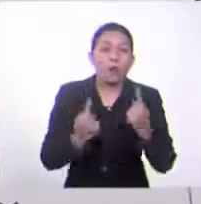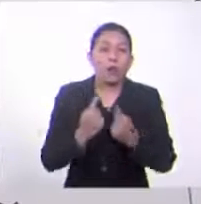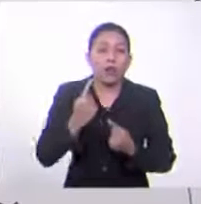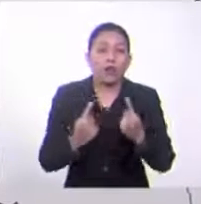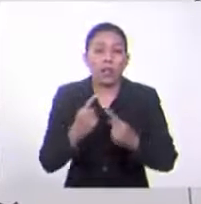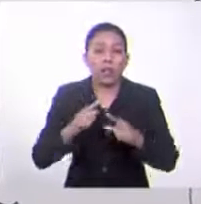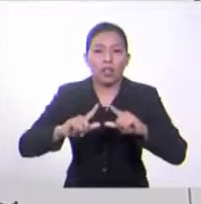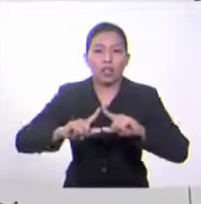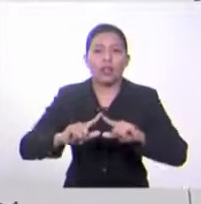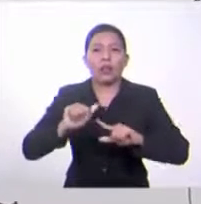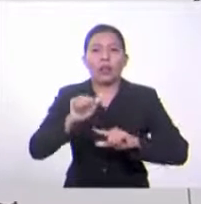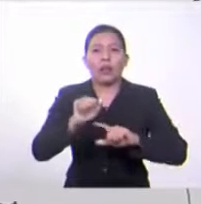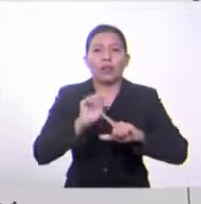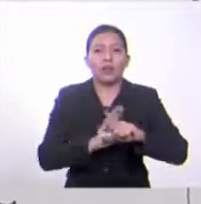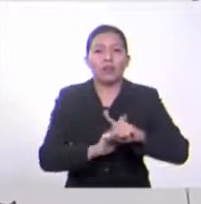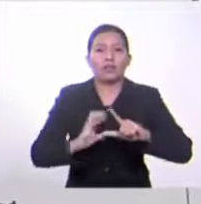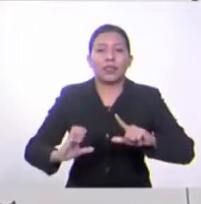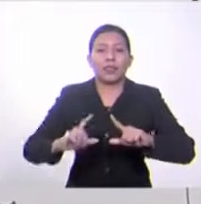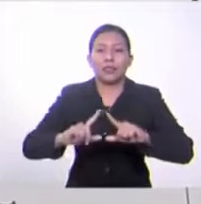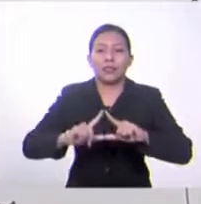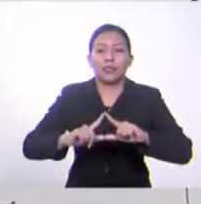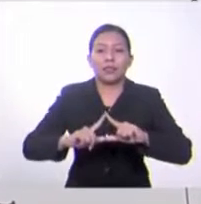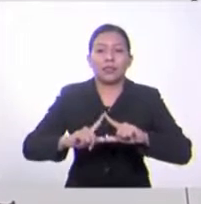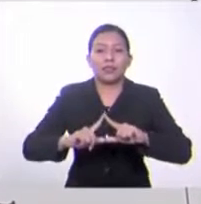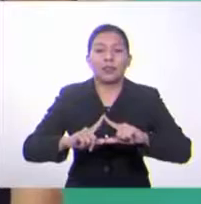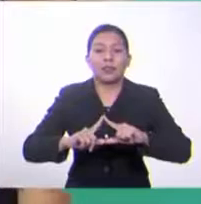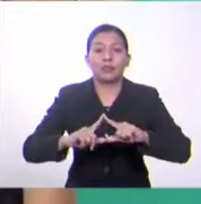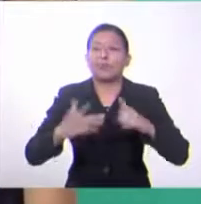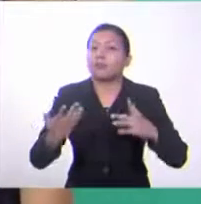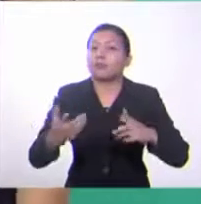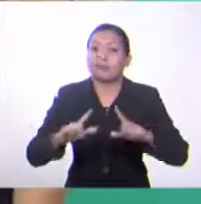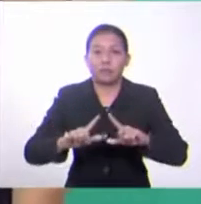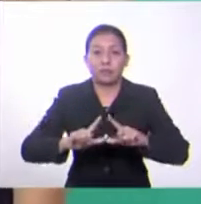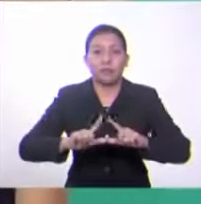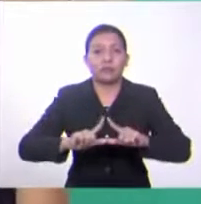ABC? El correspondiente es